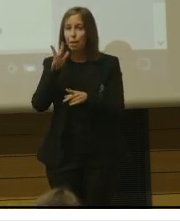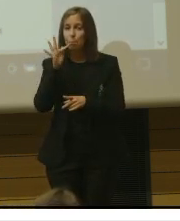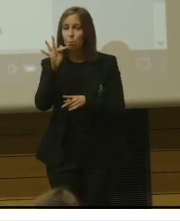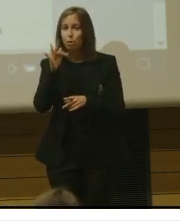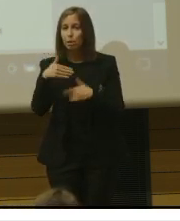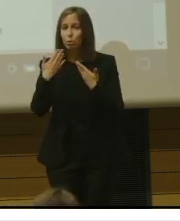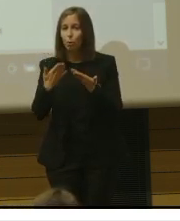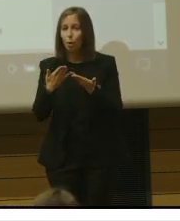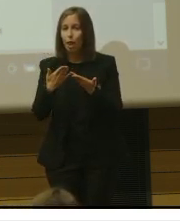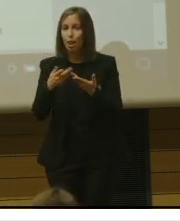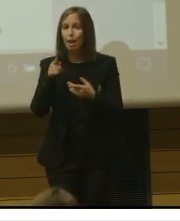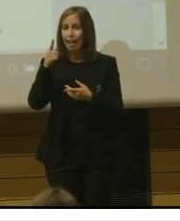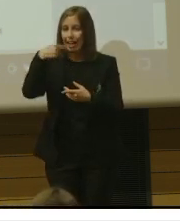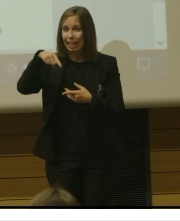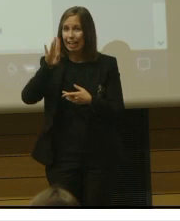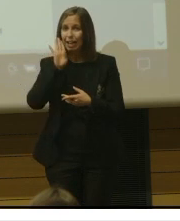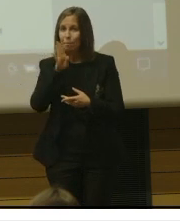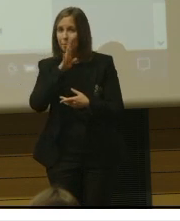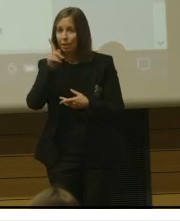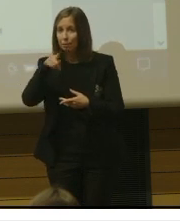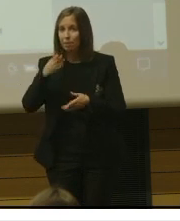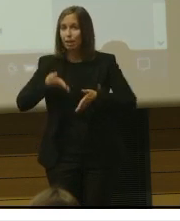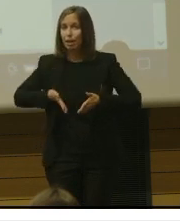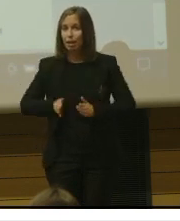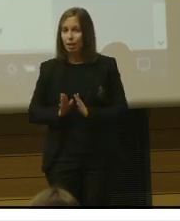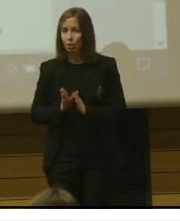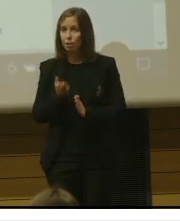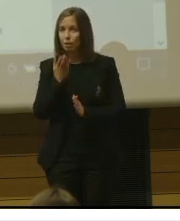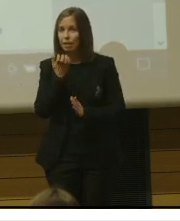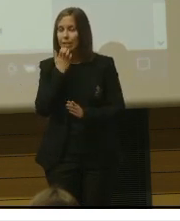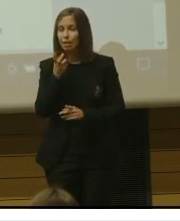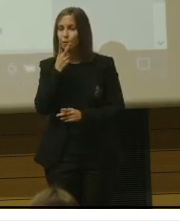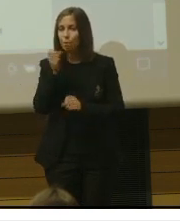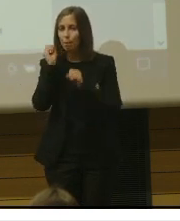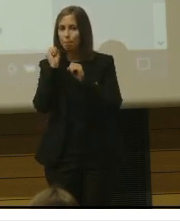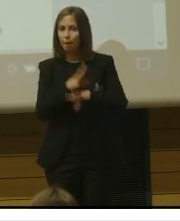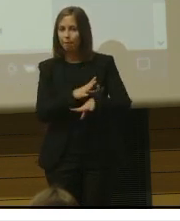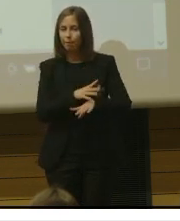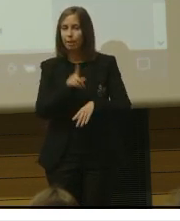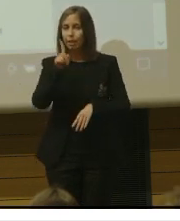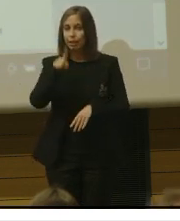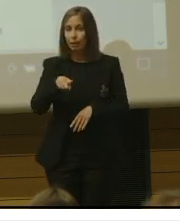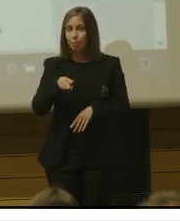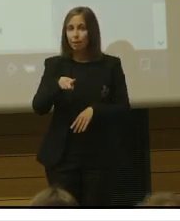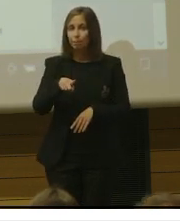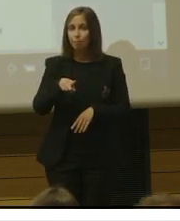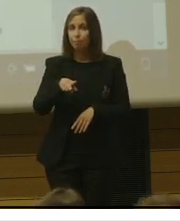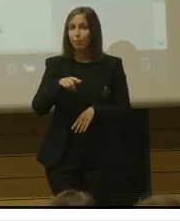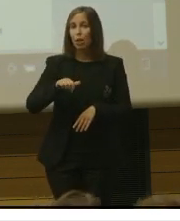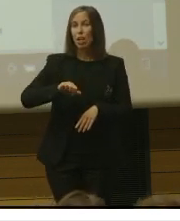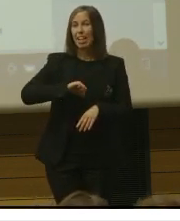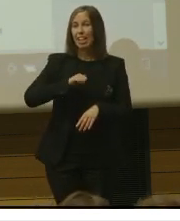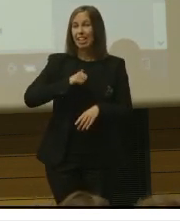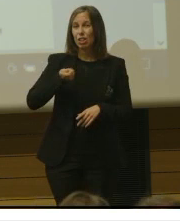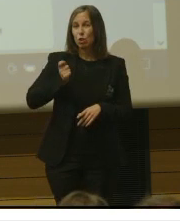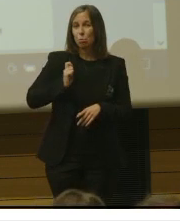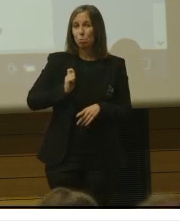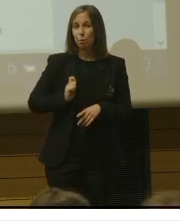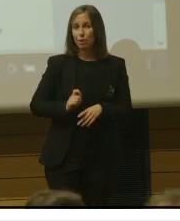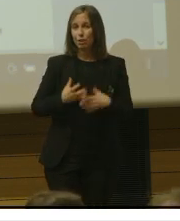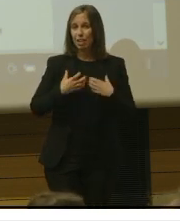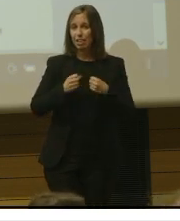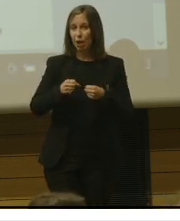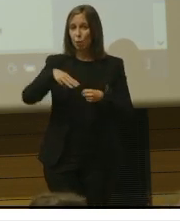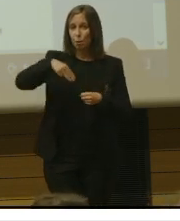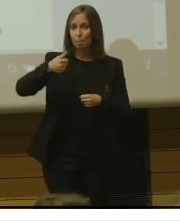hijos dejar de fumar, ¿no? Y también que los clínicos, las matronas, ¿no?, los profesionales que más tratan